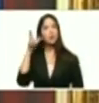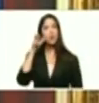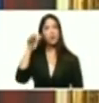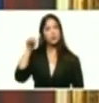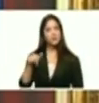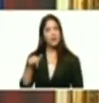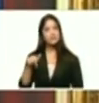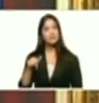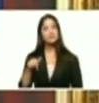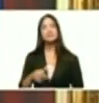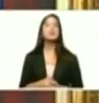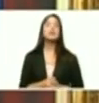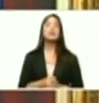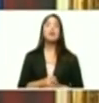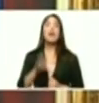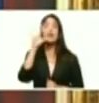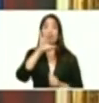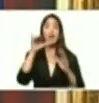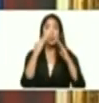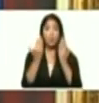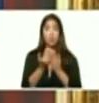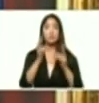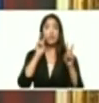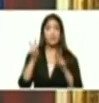distintas partes del mundo también,